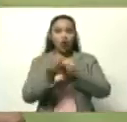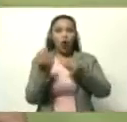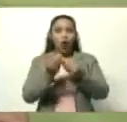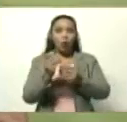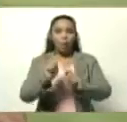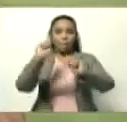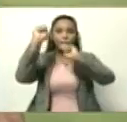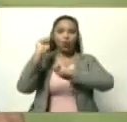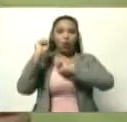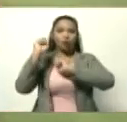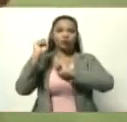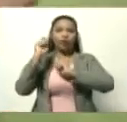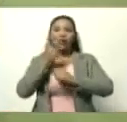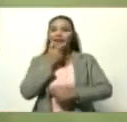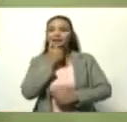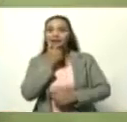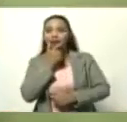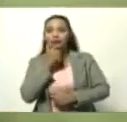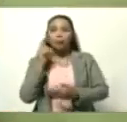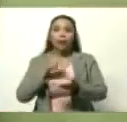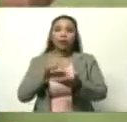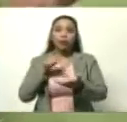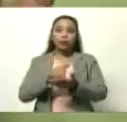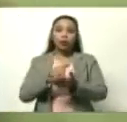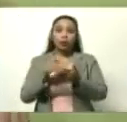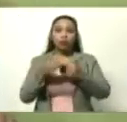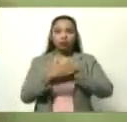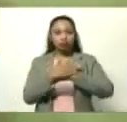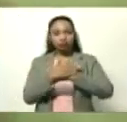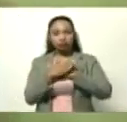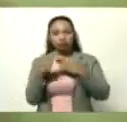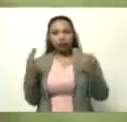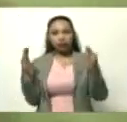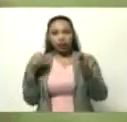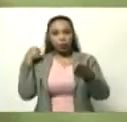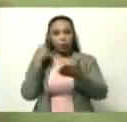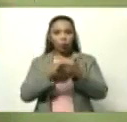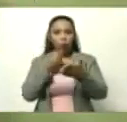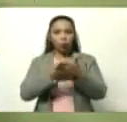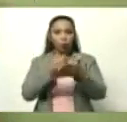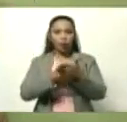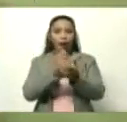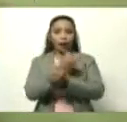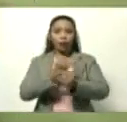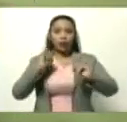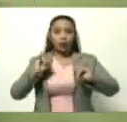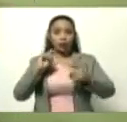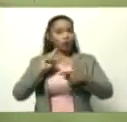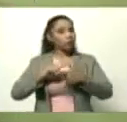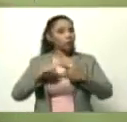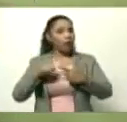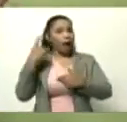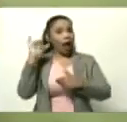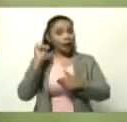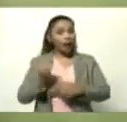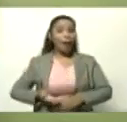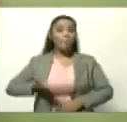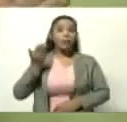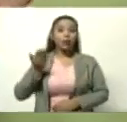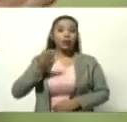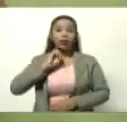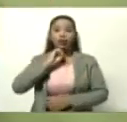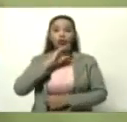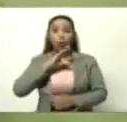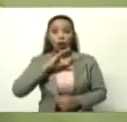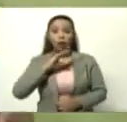inglesa que participaron había digamos también la lucha por la independencia entonces tiene una importancia histórica